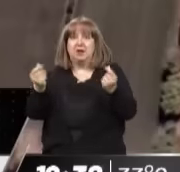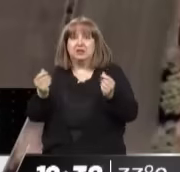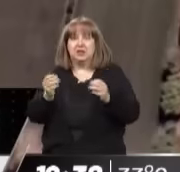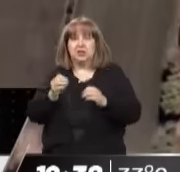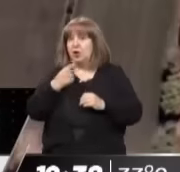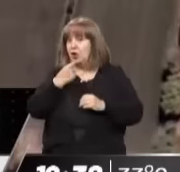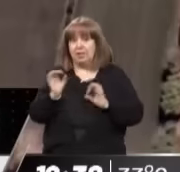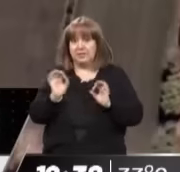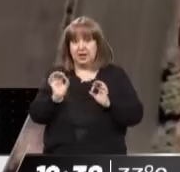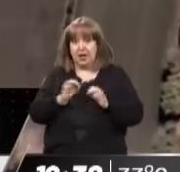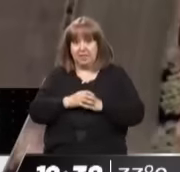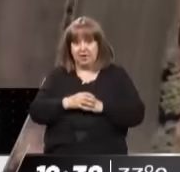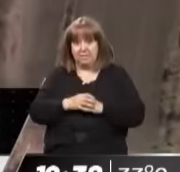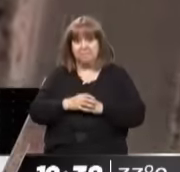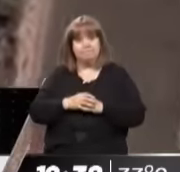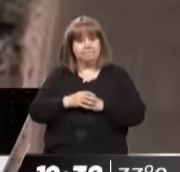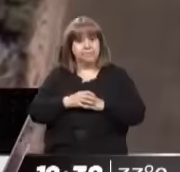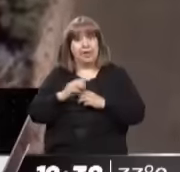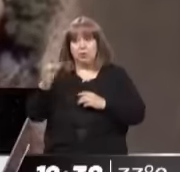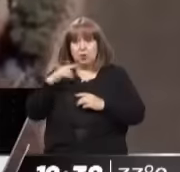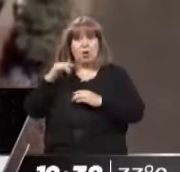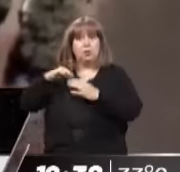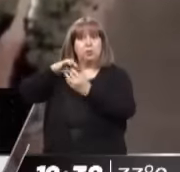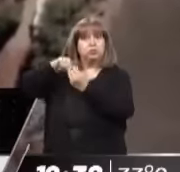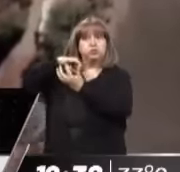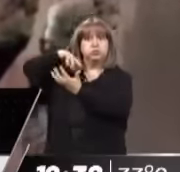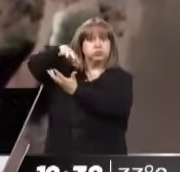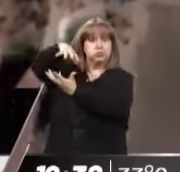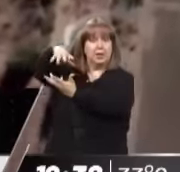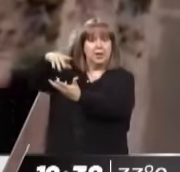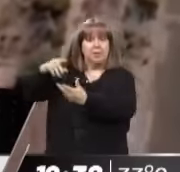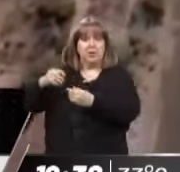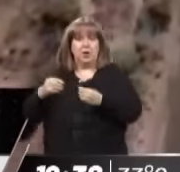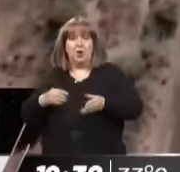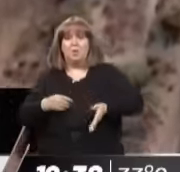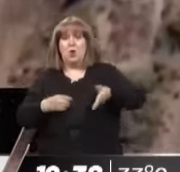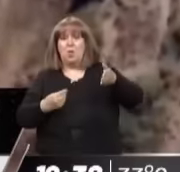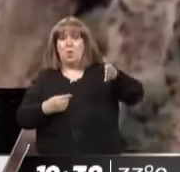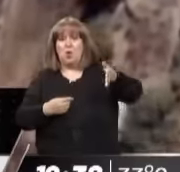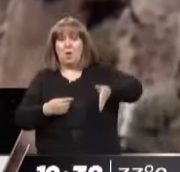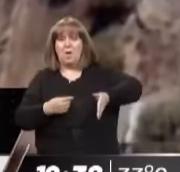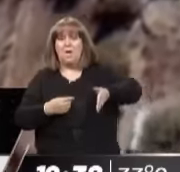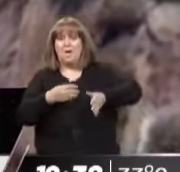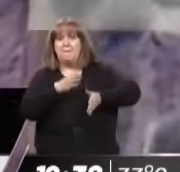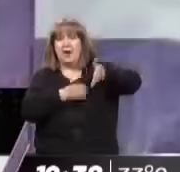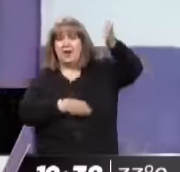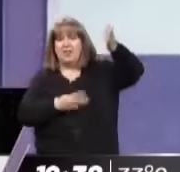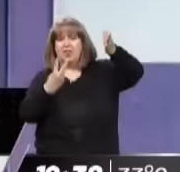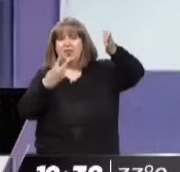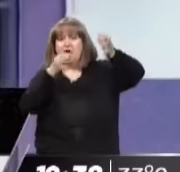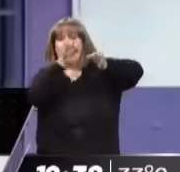caso, ¿no? Miguel. Todos acá hablan del caso, es extraño, pero nadie le da la